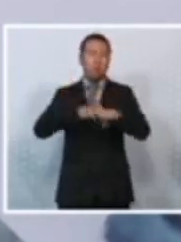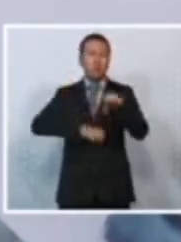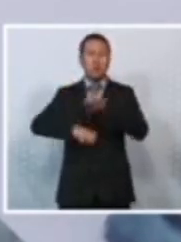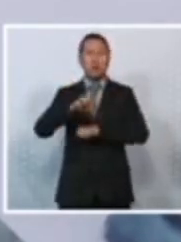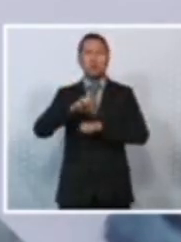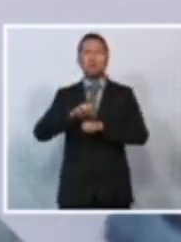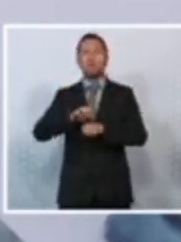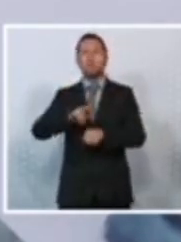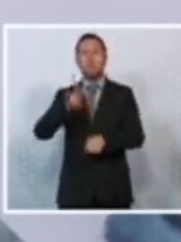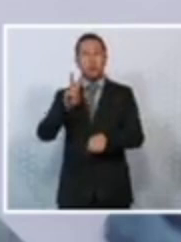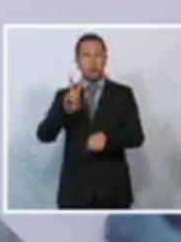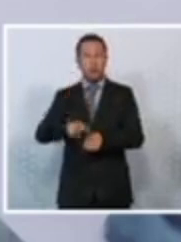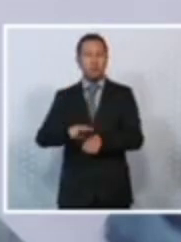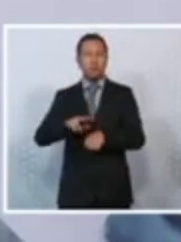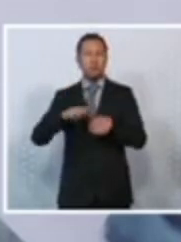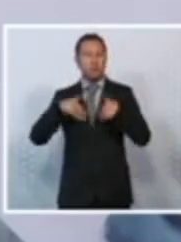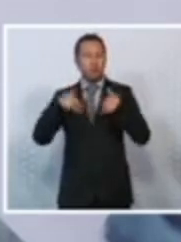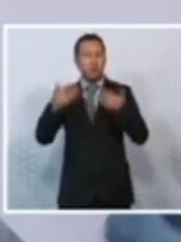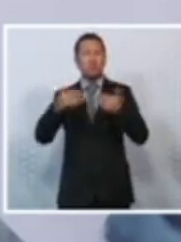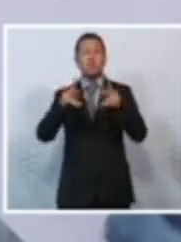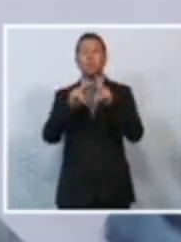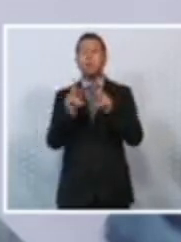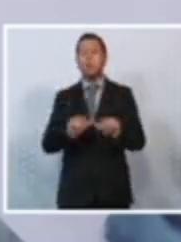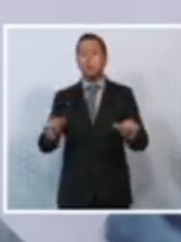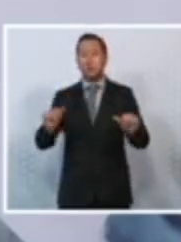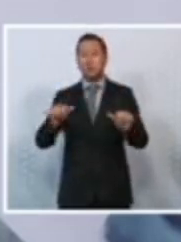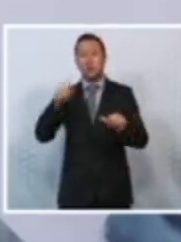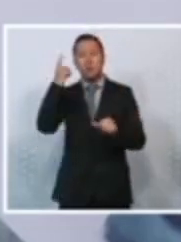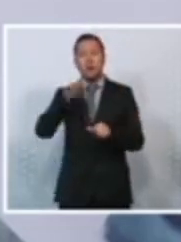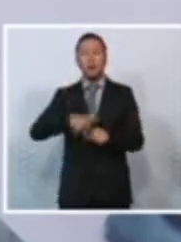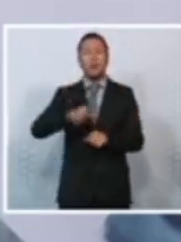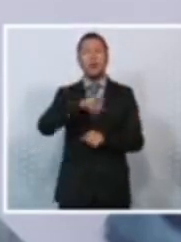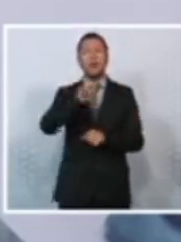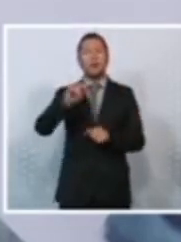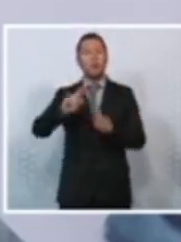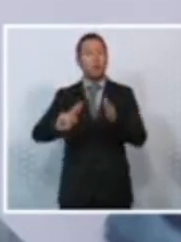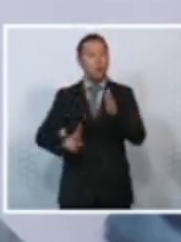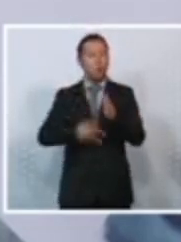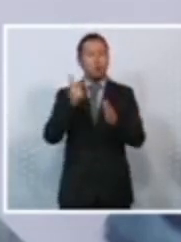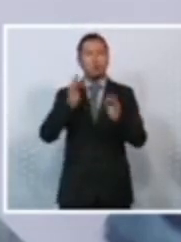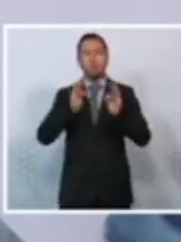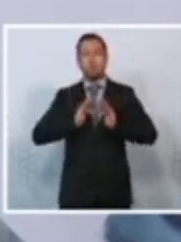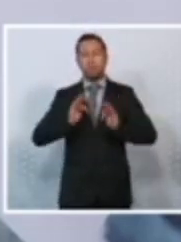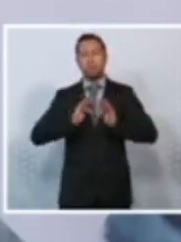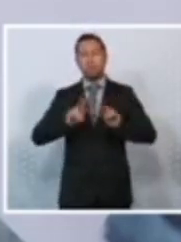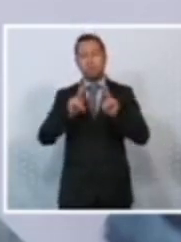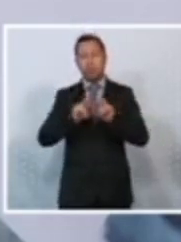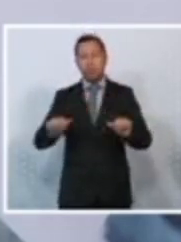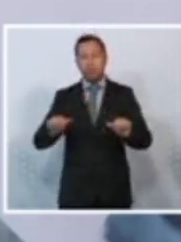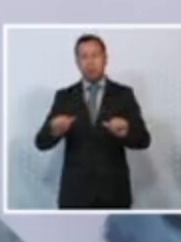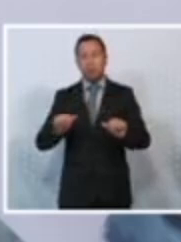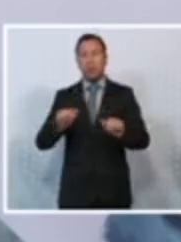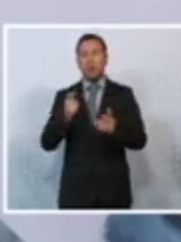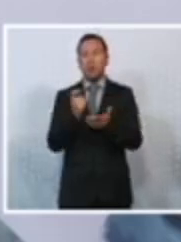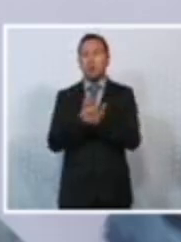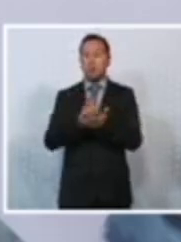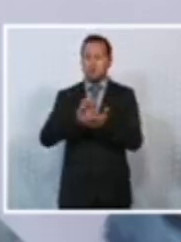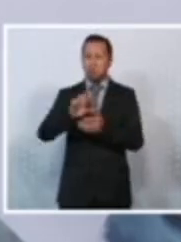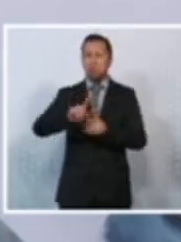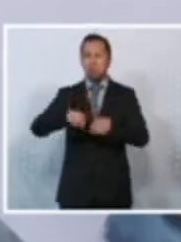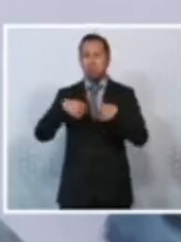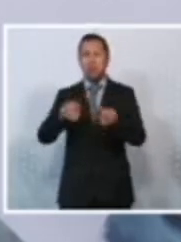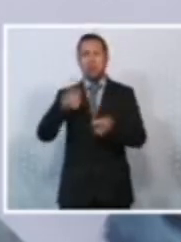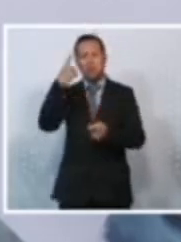nuestras familias la paz y devolver la confianza y la tranquilidad a quintana roo invertir en infraestructura sin